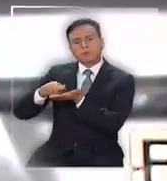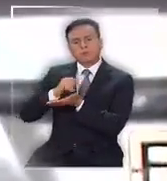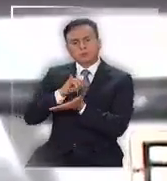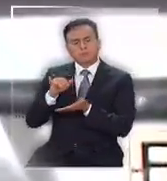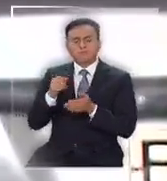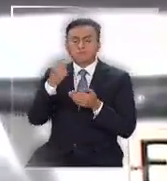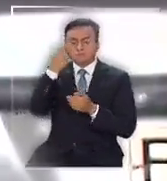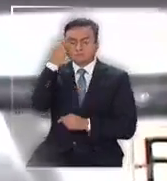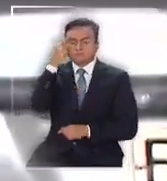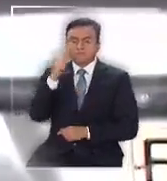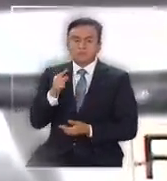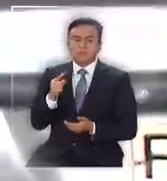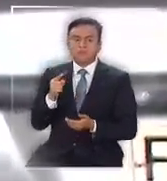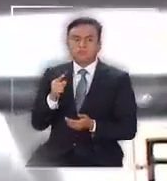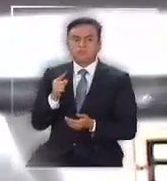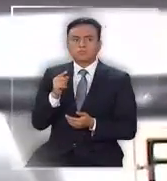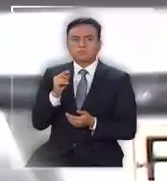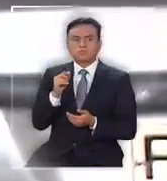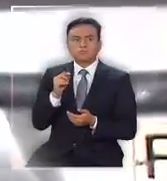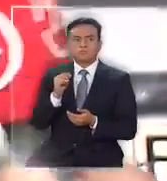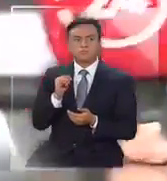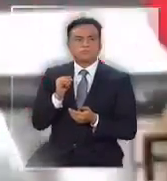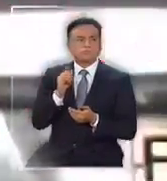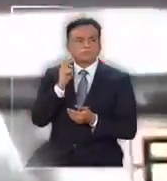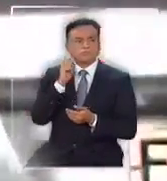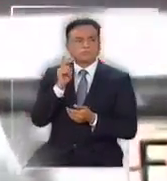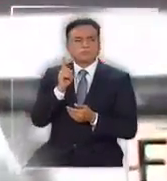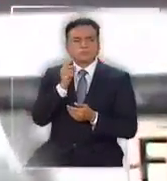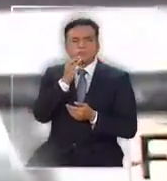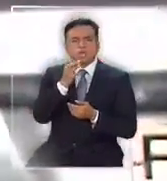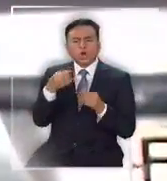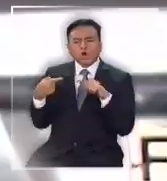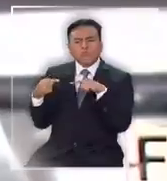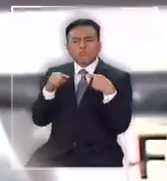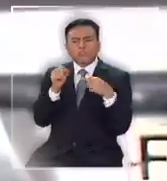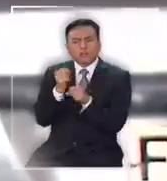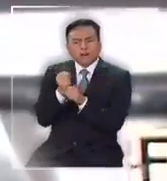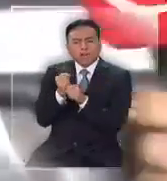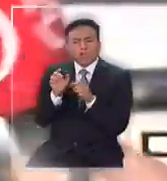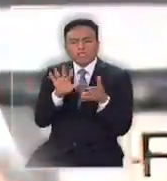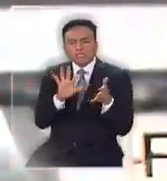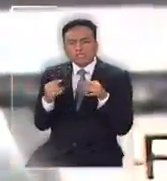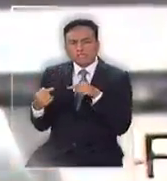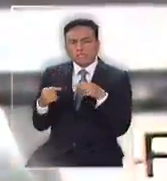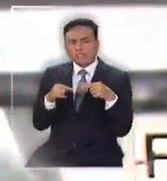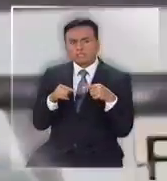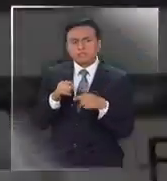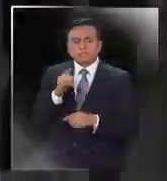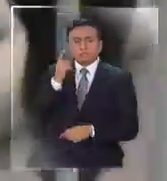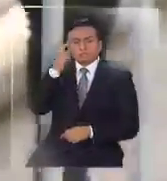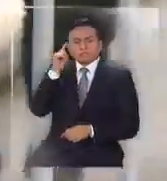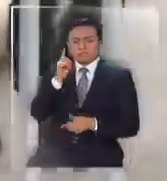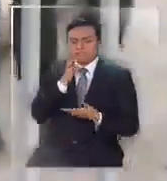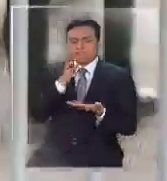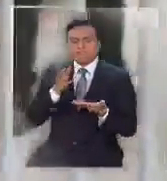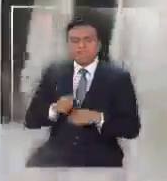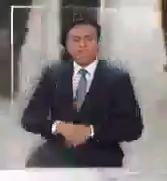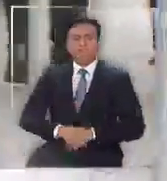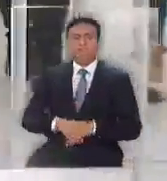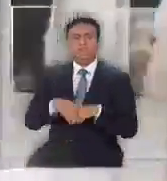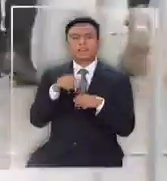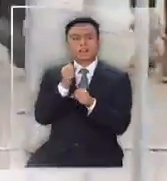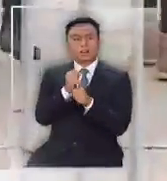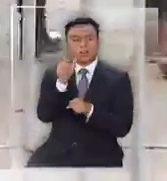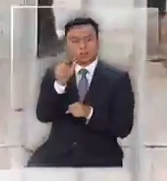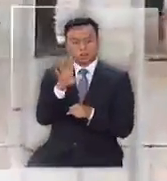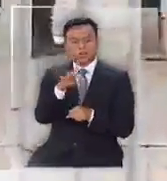Pero sí, ya encontró. ¿Él tenía algún conflicto con sus trabajadores? Ay, sí, no tengo idea. Este es el